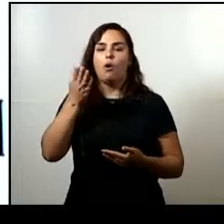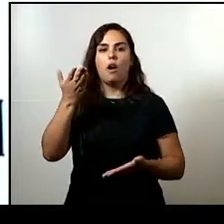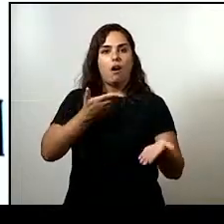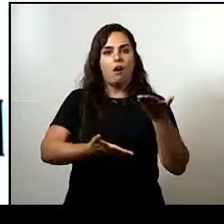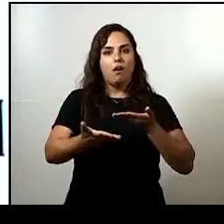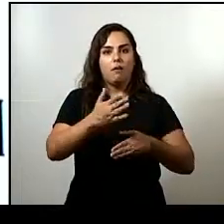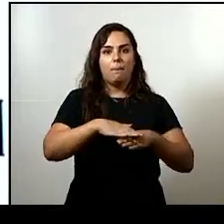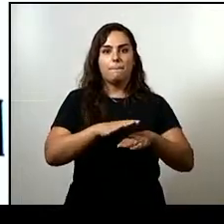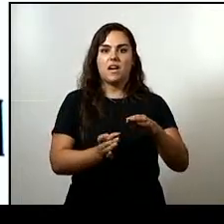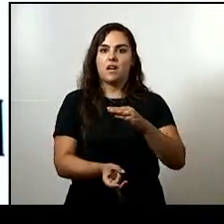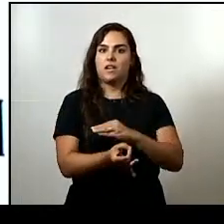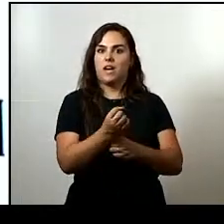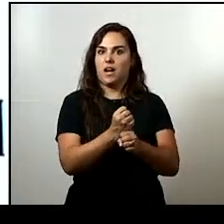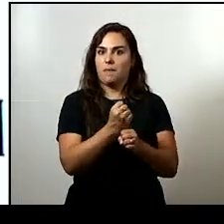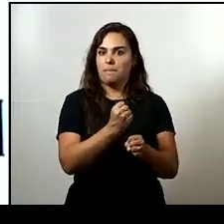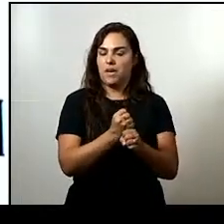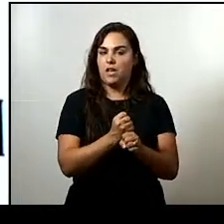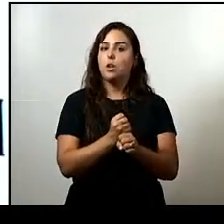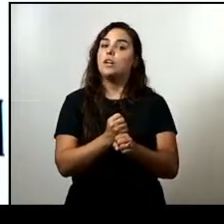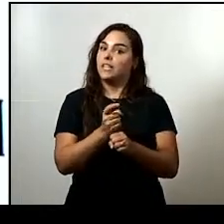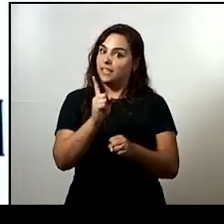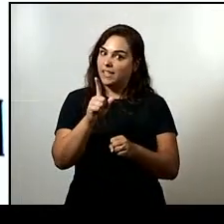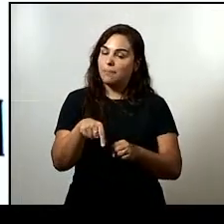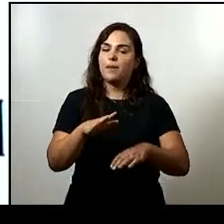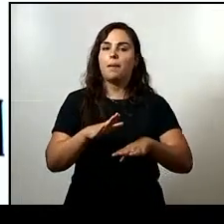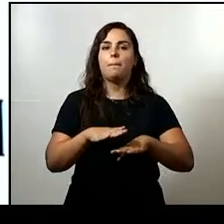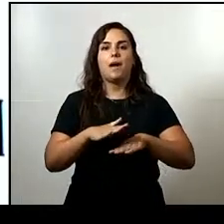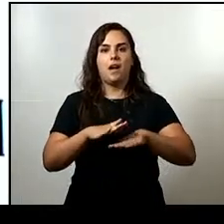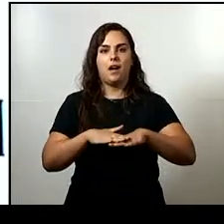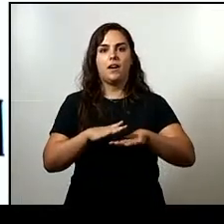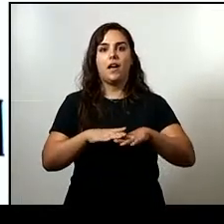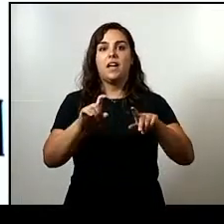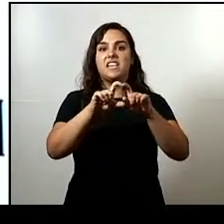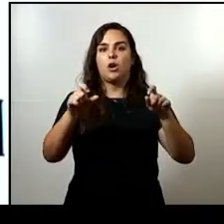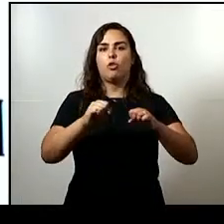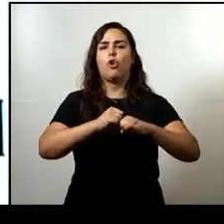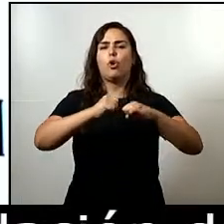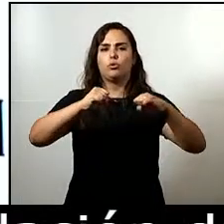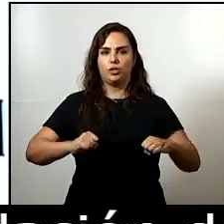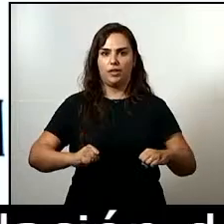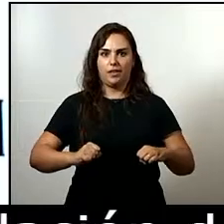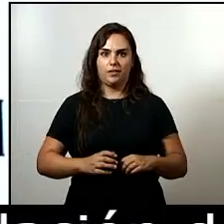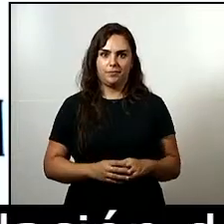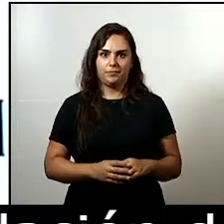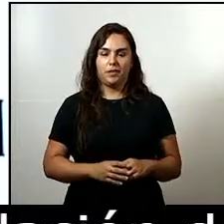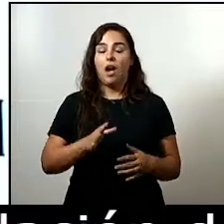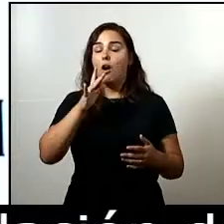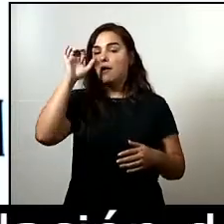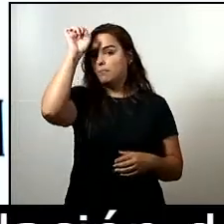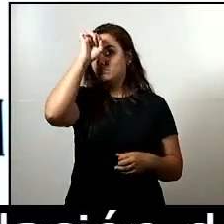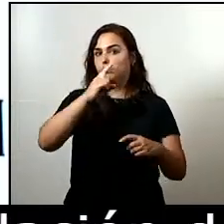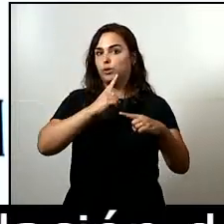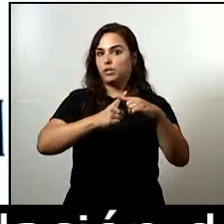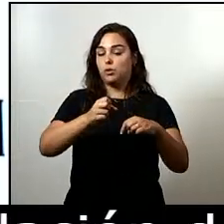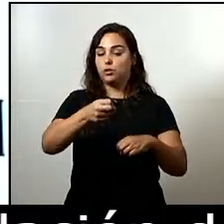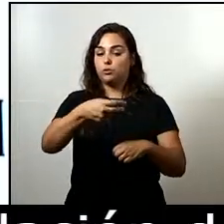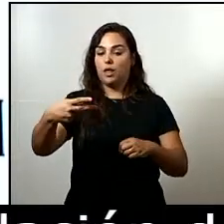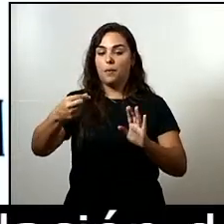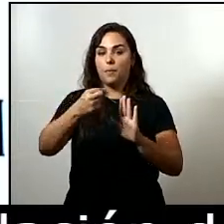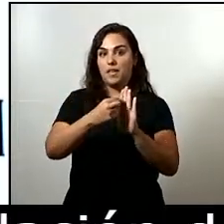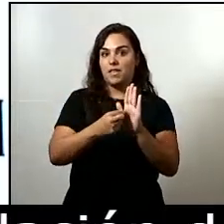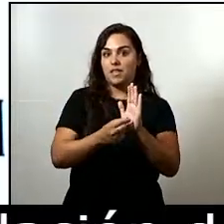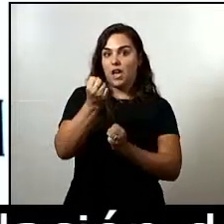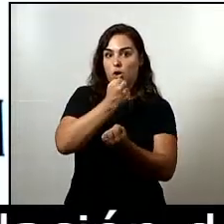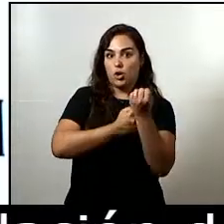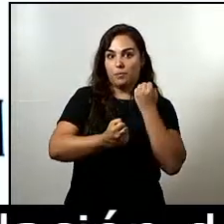a la generación de empleo y a la consolidación de negocios. Somos optimistas con los resultados de las medidas